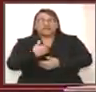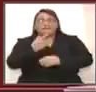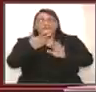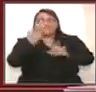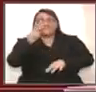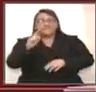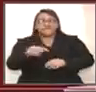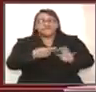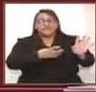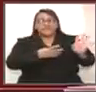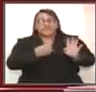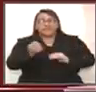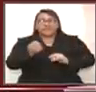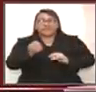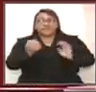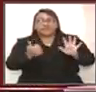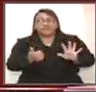de